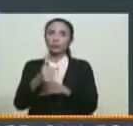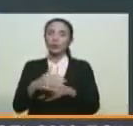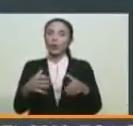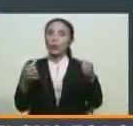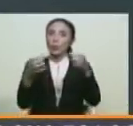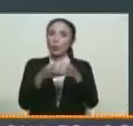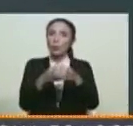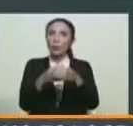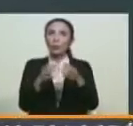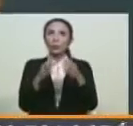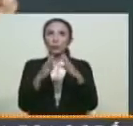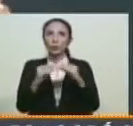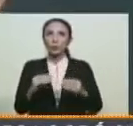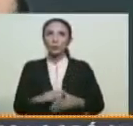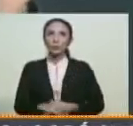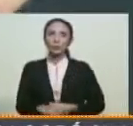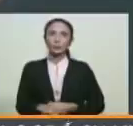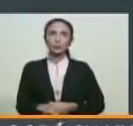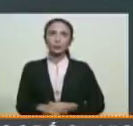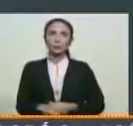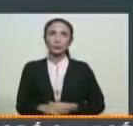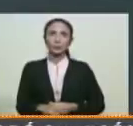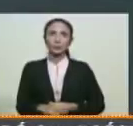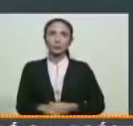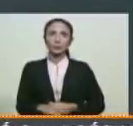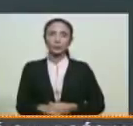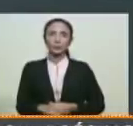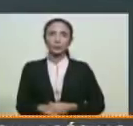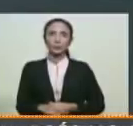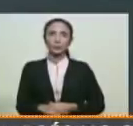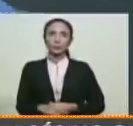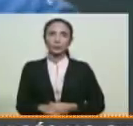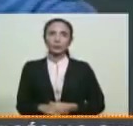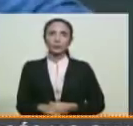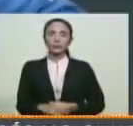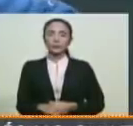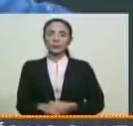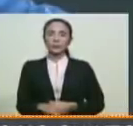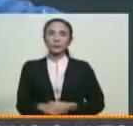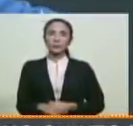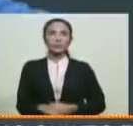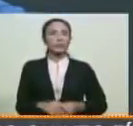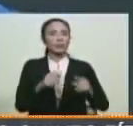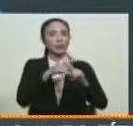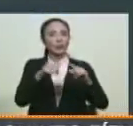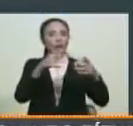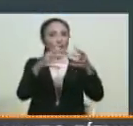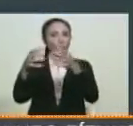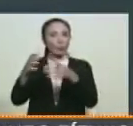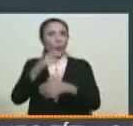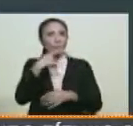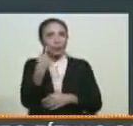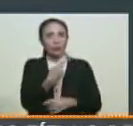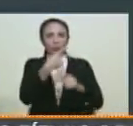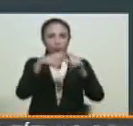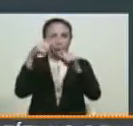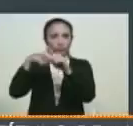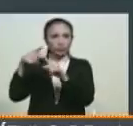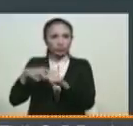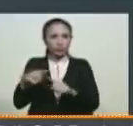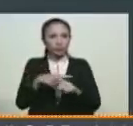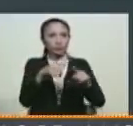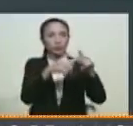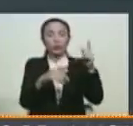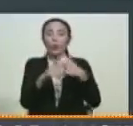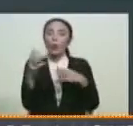en su diversidad, multicolor, todos tienen su aporte. El movimiento Somos Venezuela, con su nueva fuerza, su frescor, y el Partido